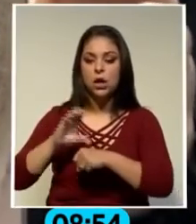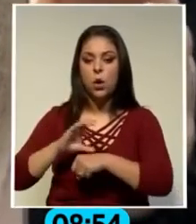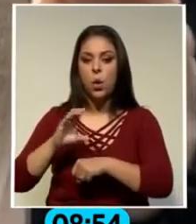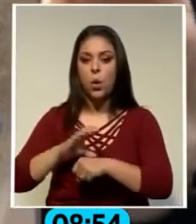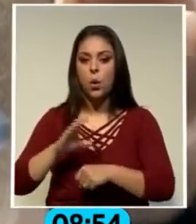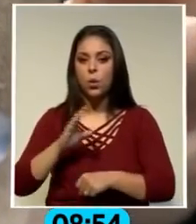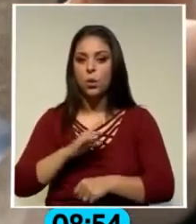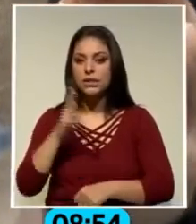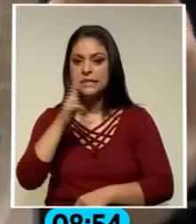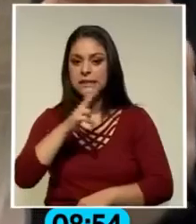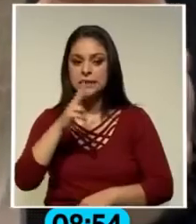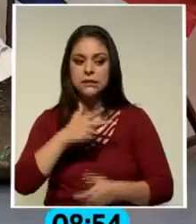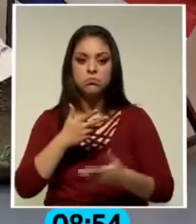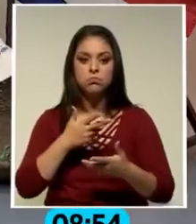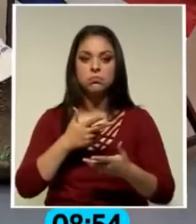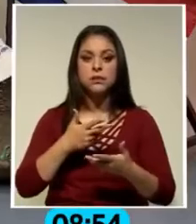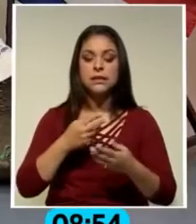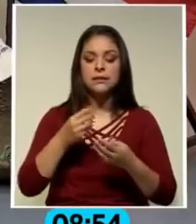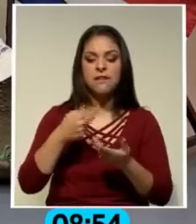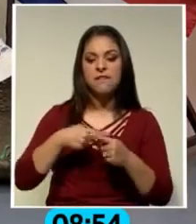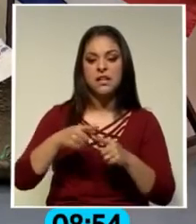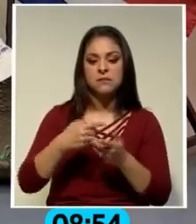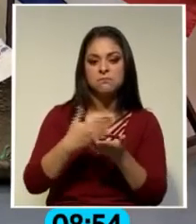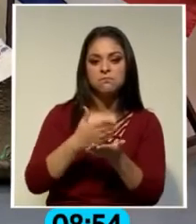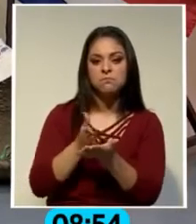y especies. Y dice que sabe